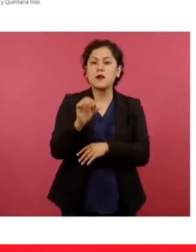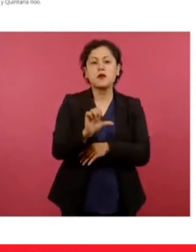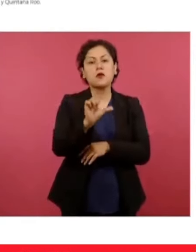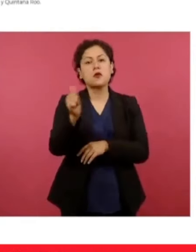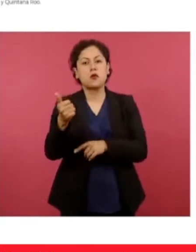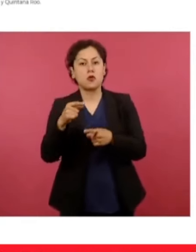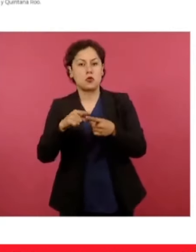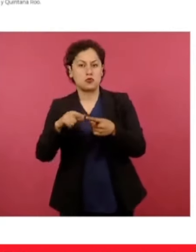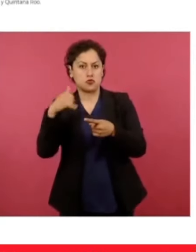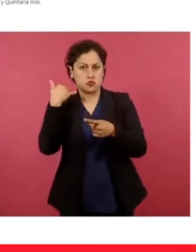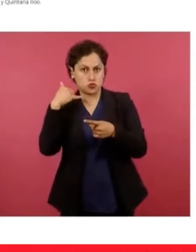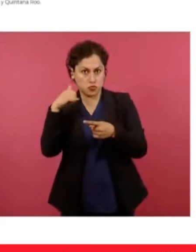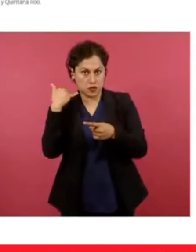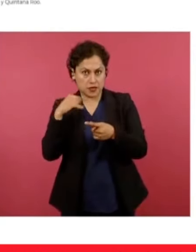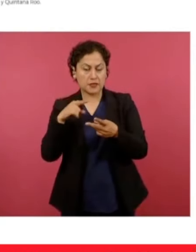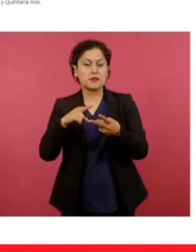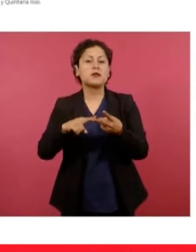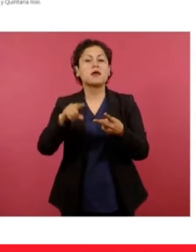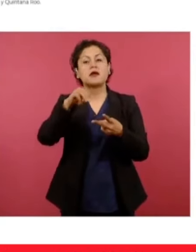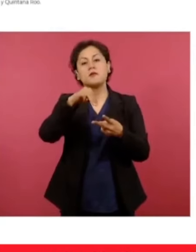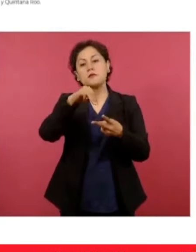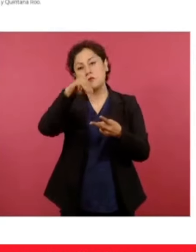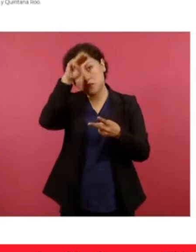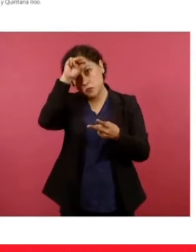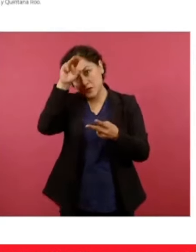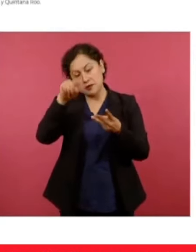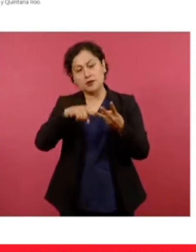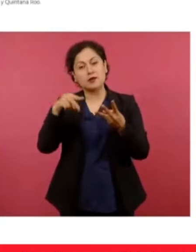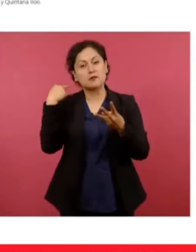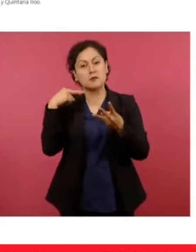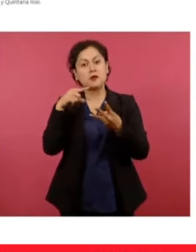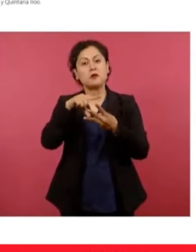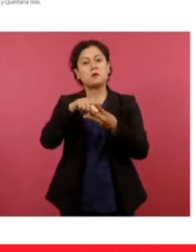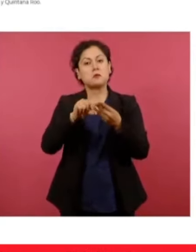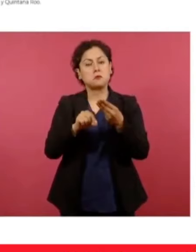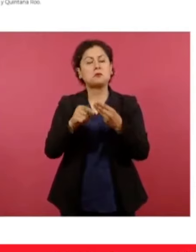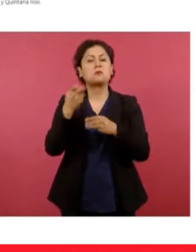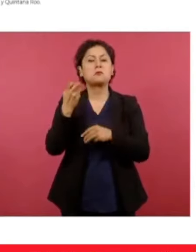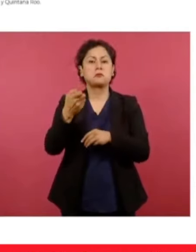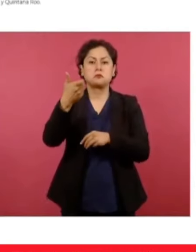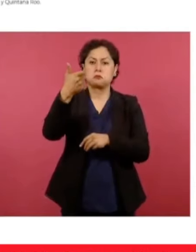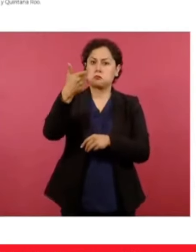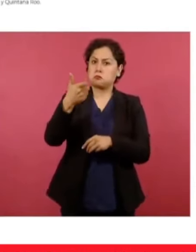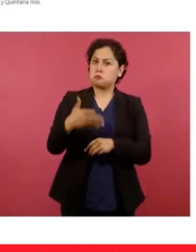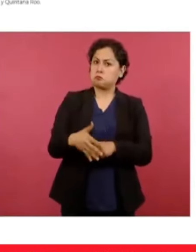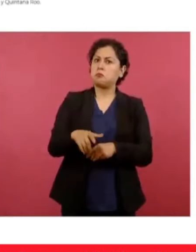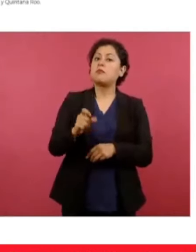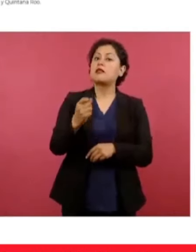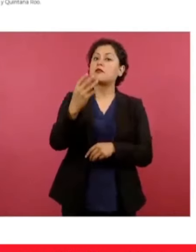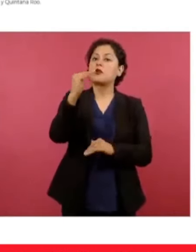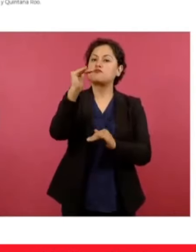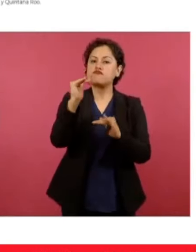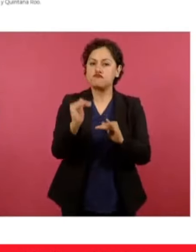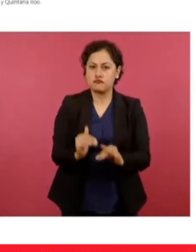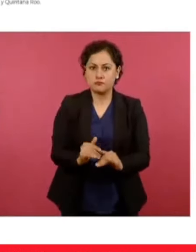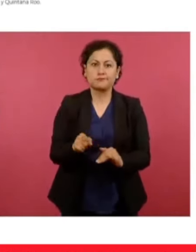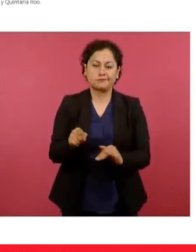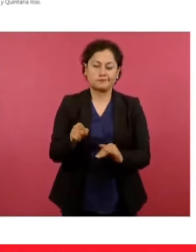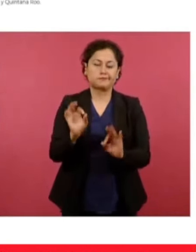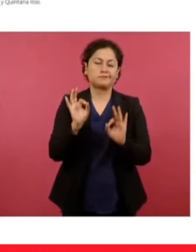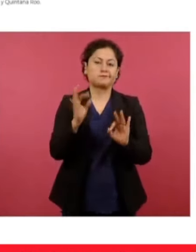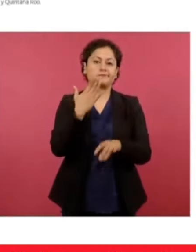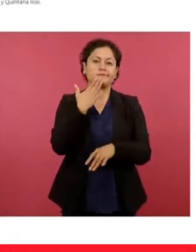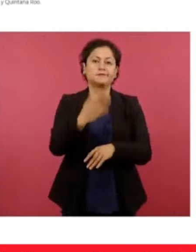en Yucatán Monterrey y Veracruz respectivamente con precios por litro de diesel el debajo de los 24 pesos para esta